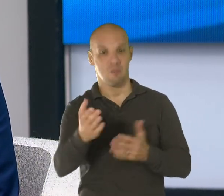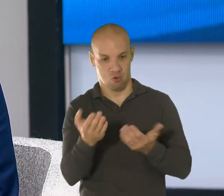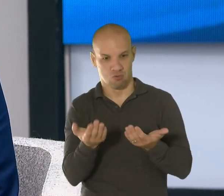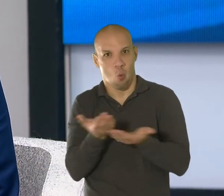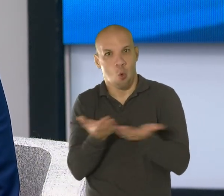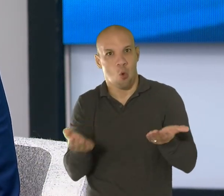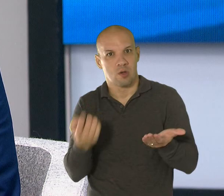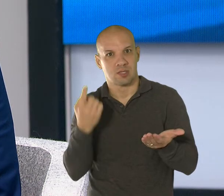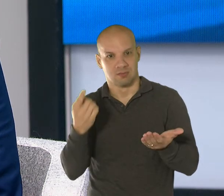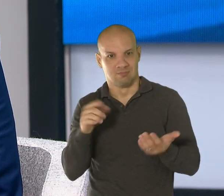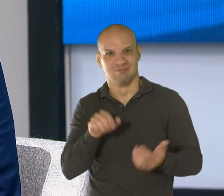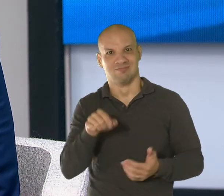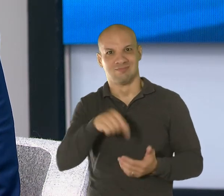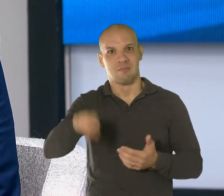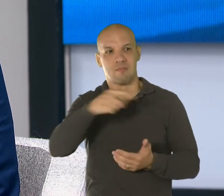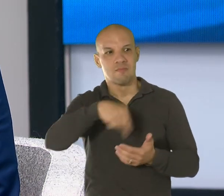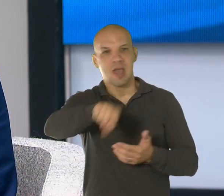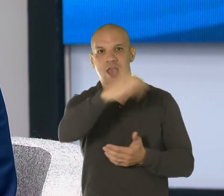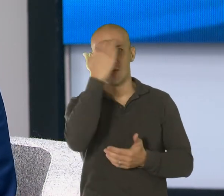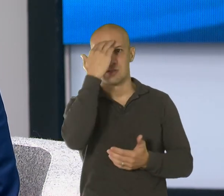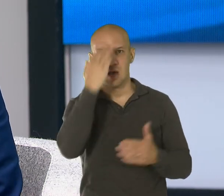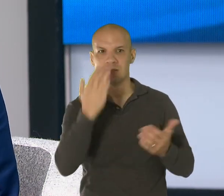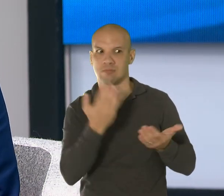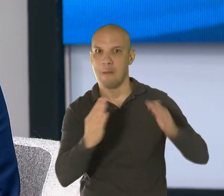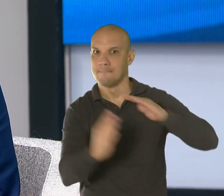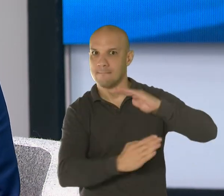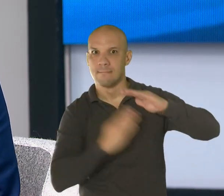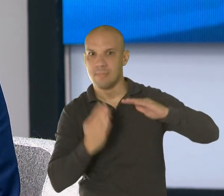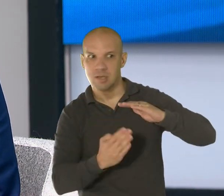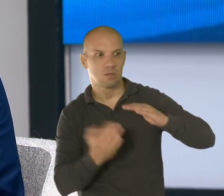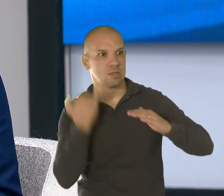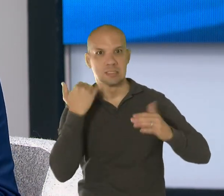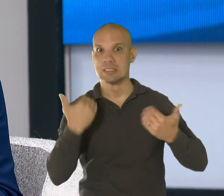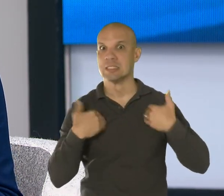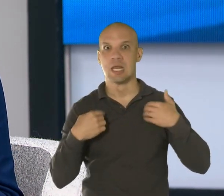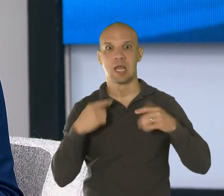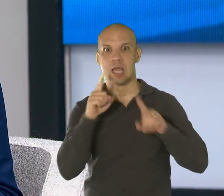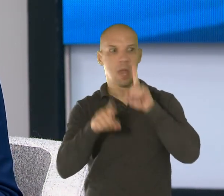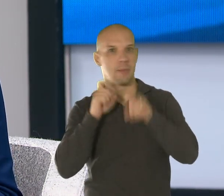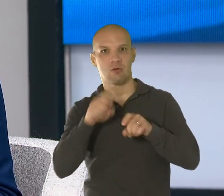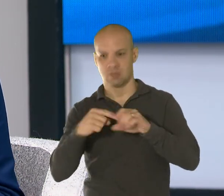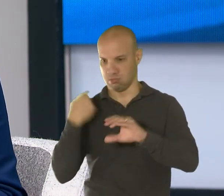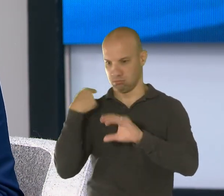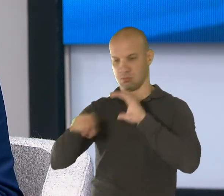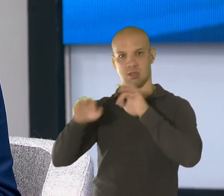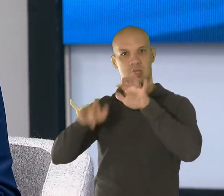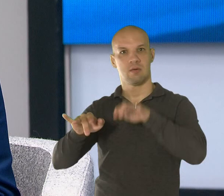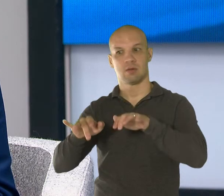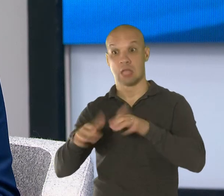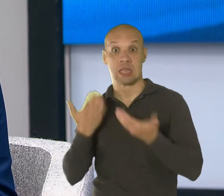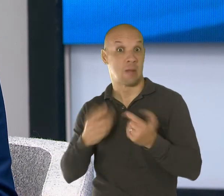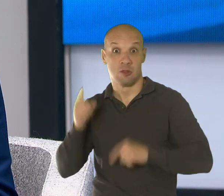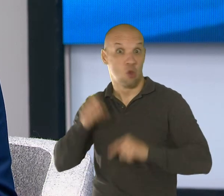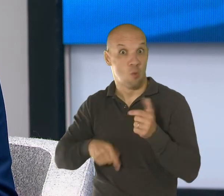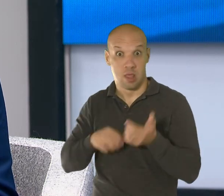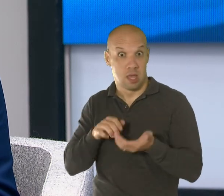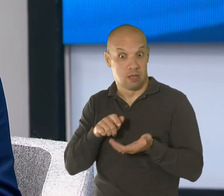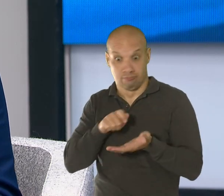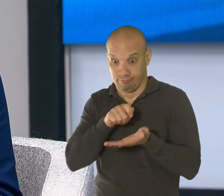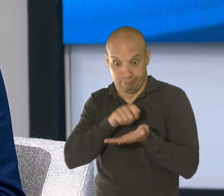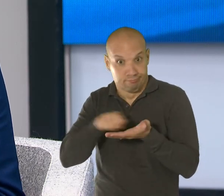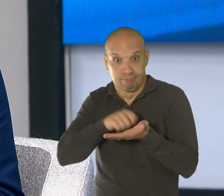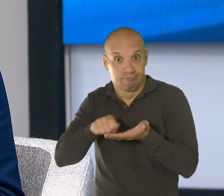conocer, básico, y si tienen preguntas nos escriben a nuestro correo electrónico y si no puede escribir porque todavía tal vez no ve